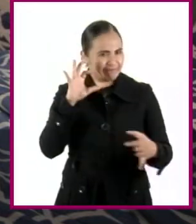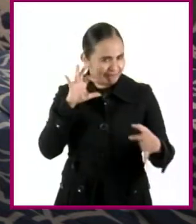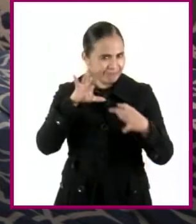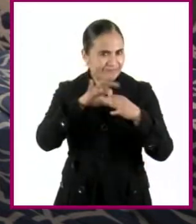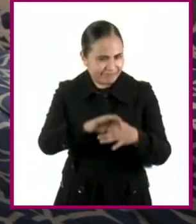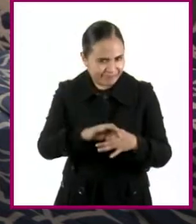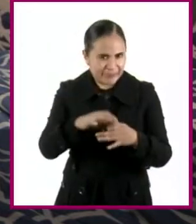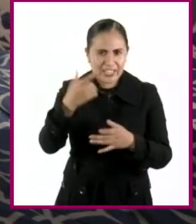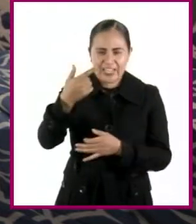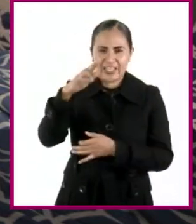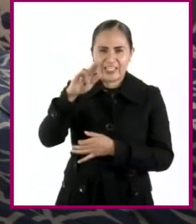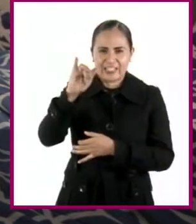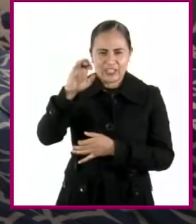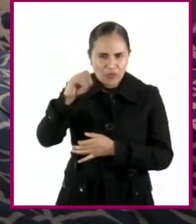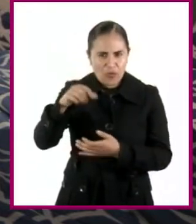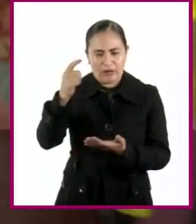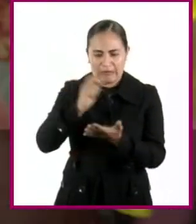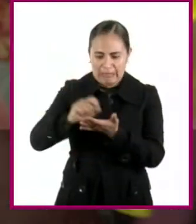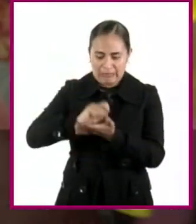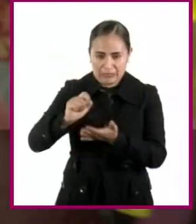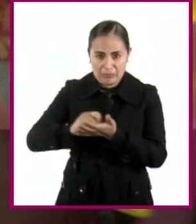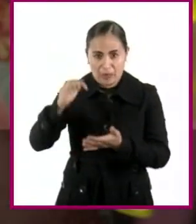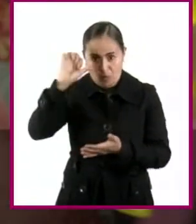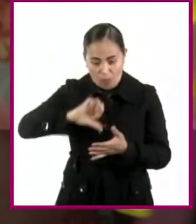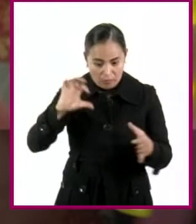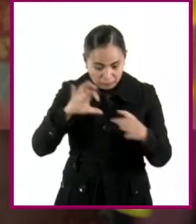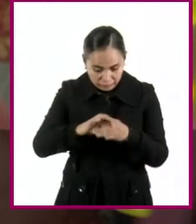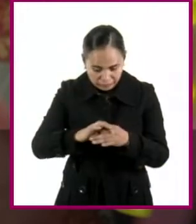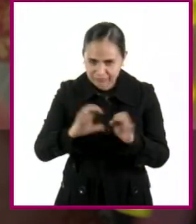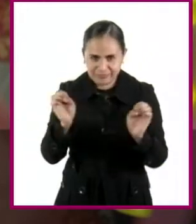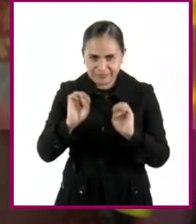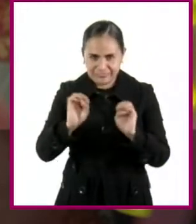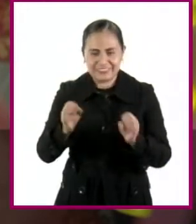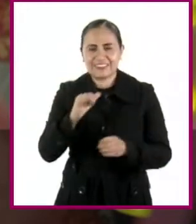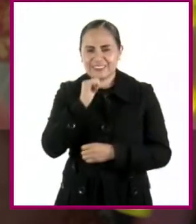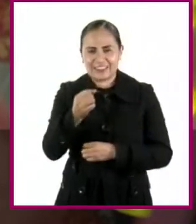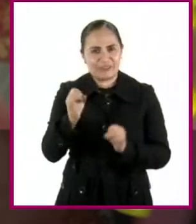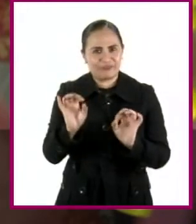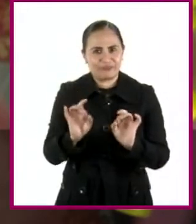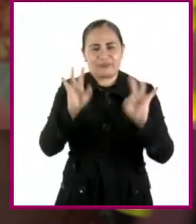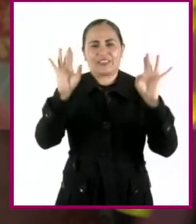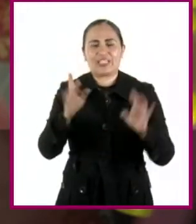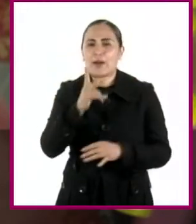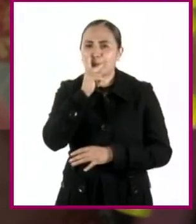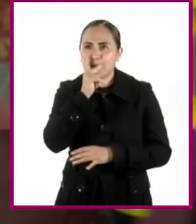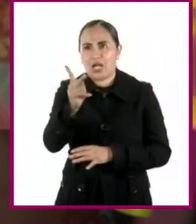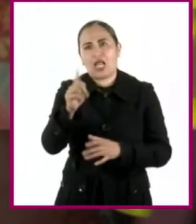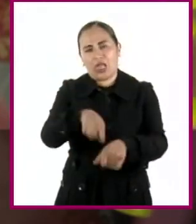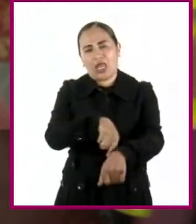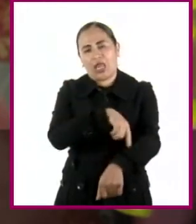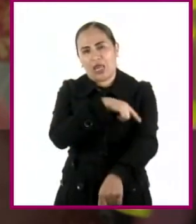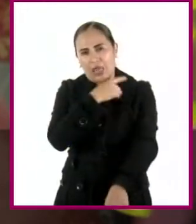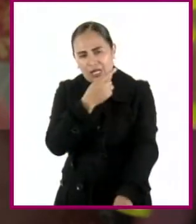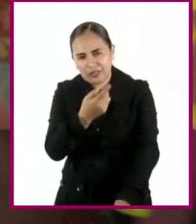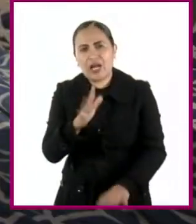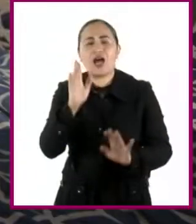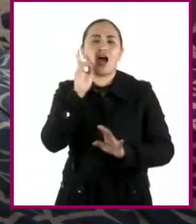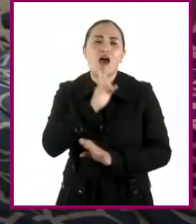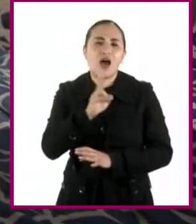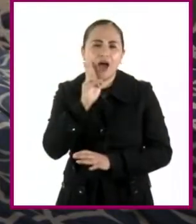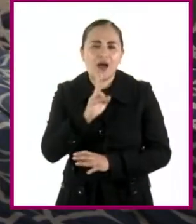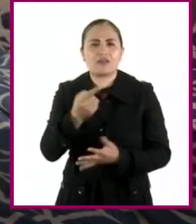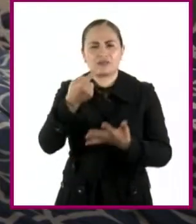por un guionista para encajar con el experimento. Venga. Muchas palabras y pocas nueces. ¿Cuál es el